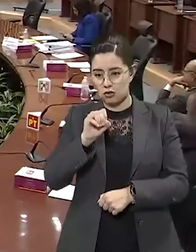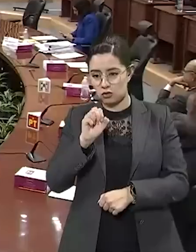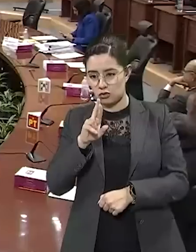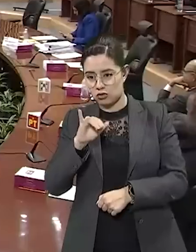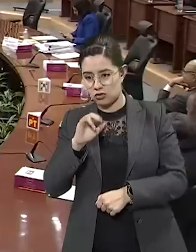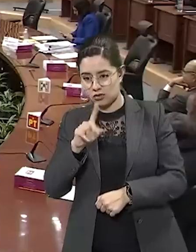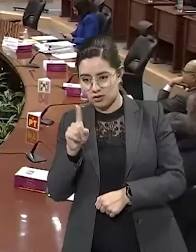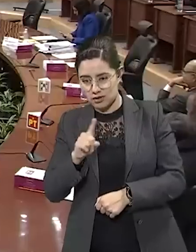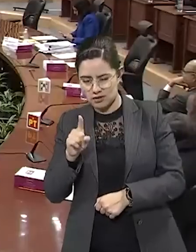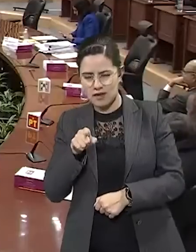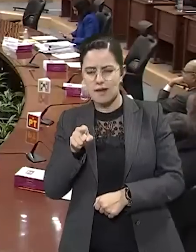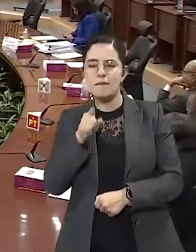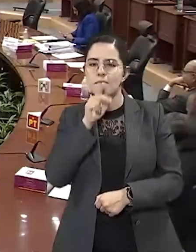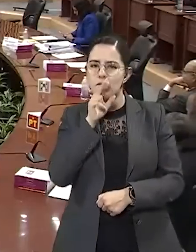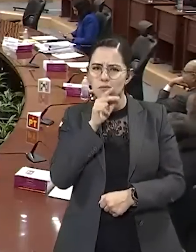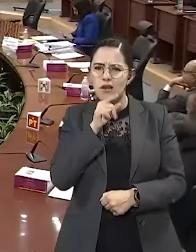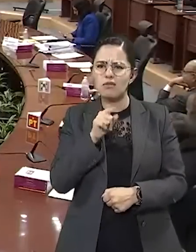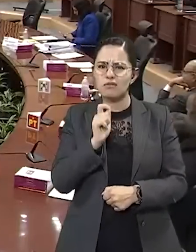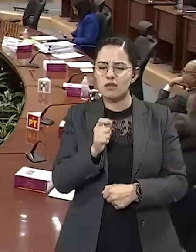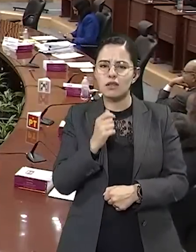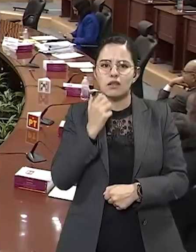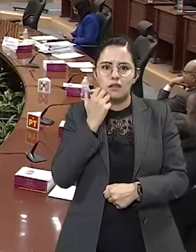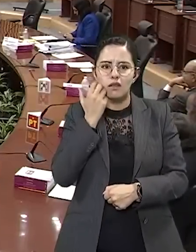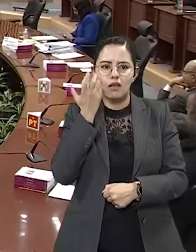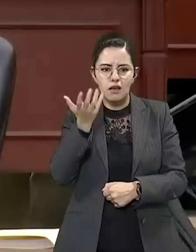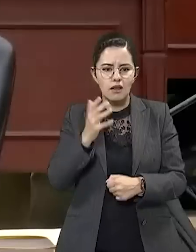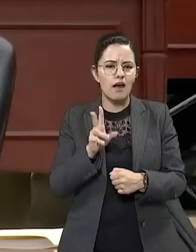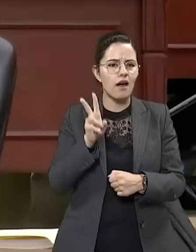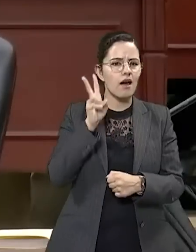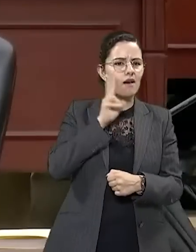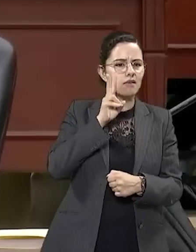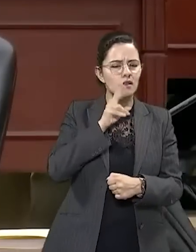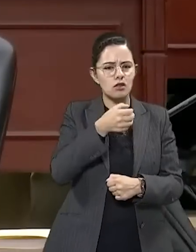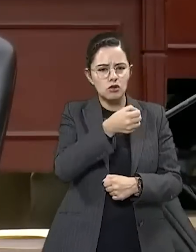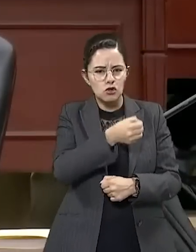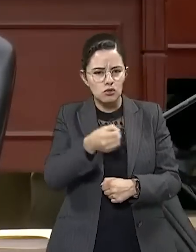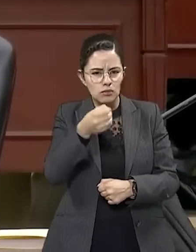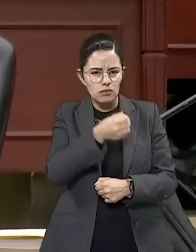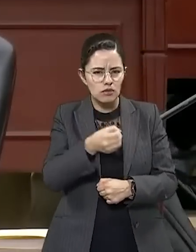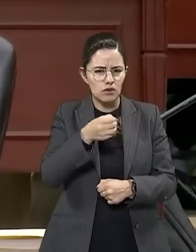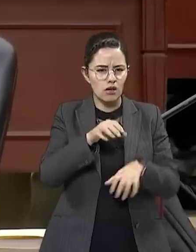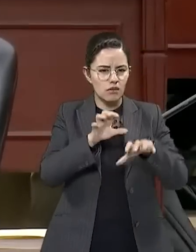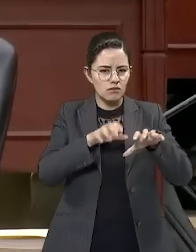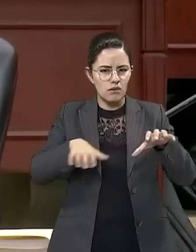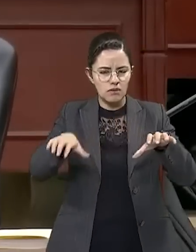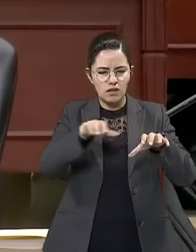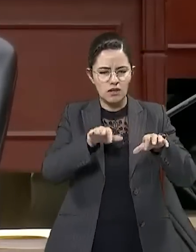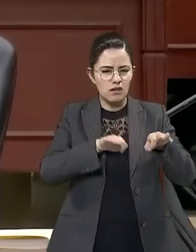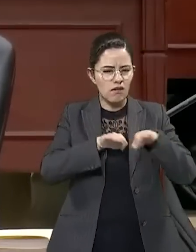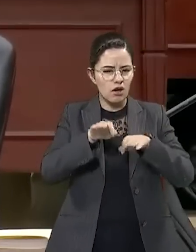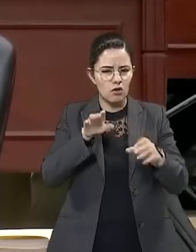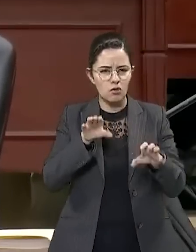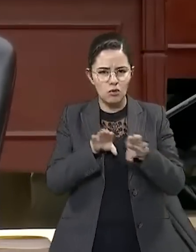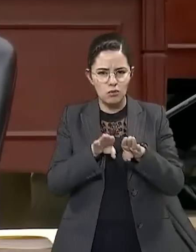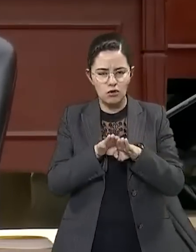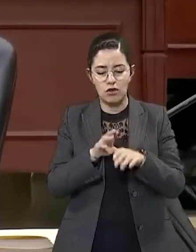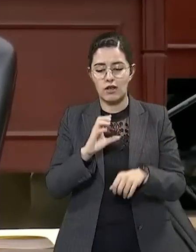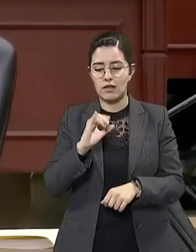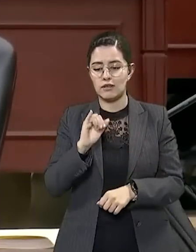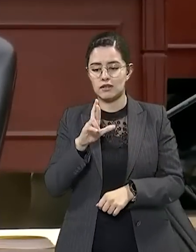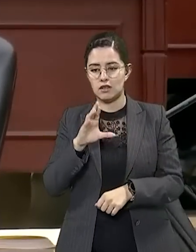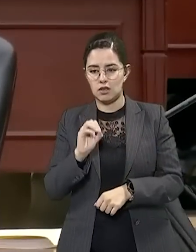acercarse a conocer directamente las dificultades de la operación de los órganos desconcentrados decir o murallama